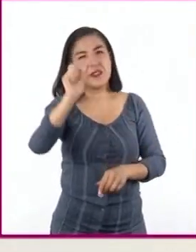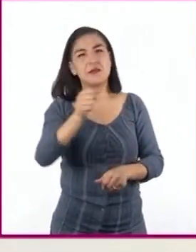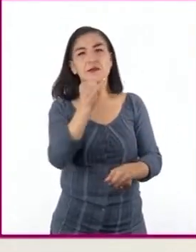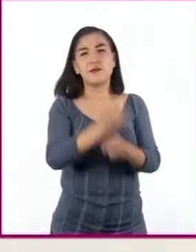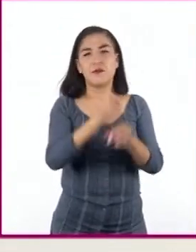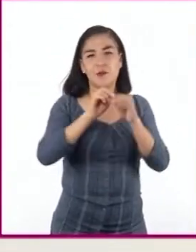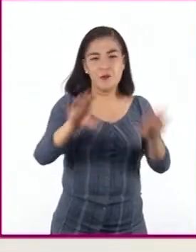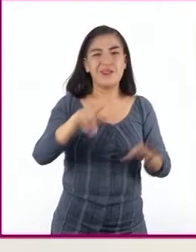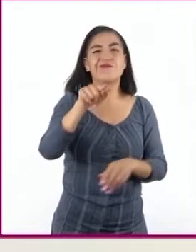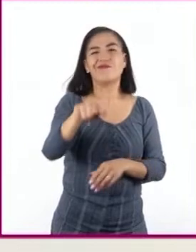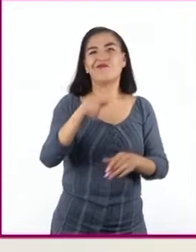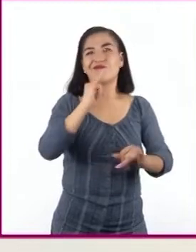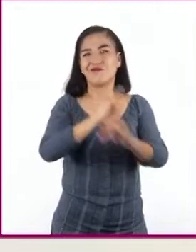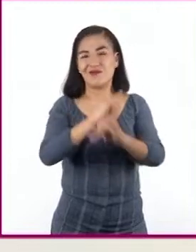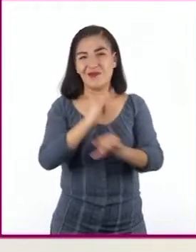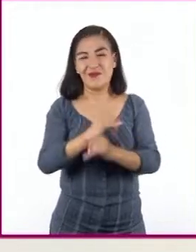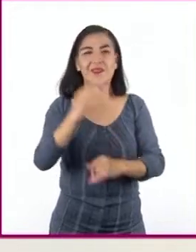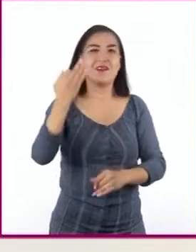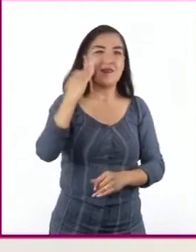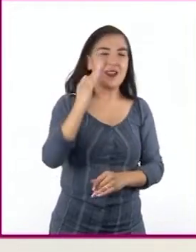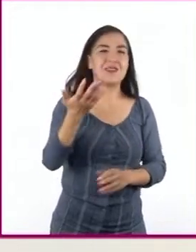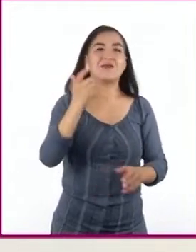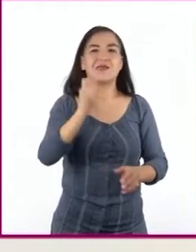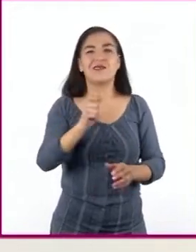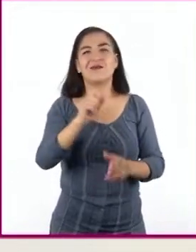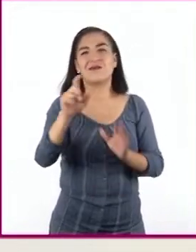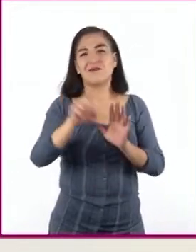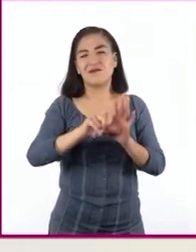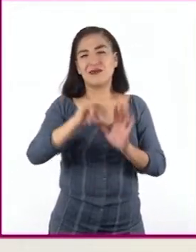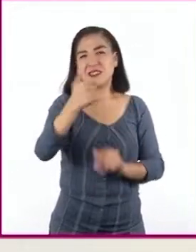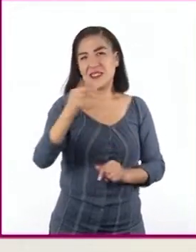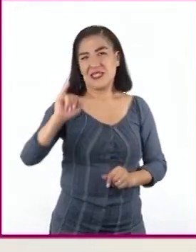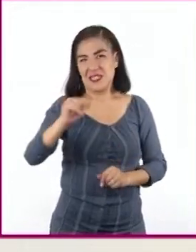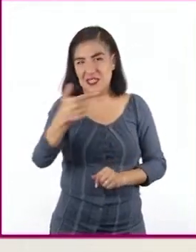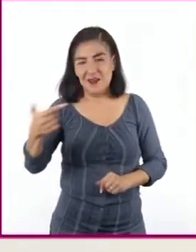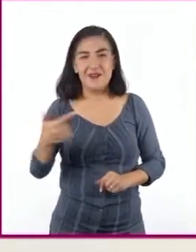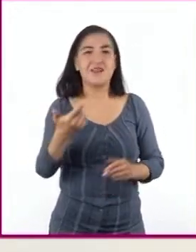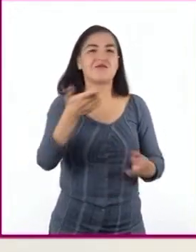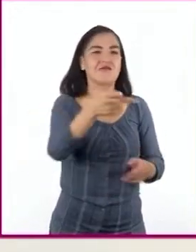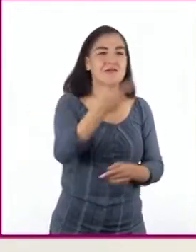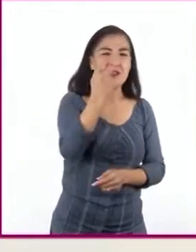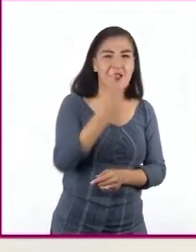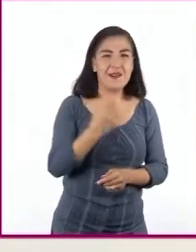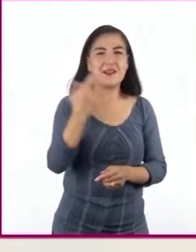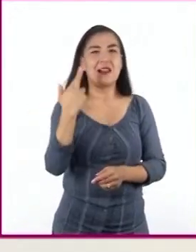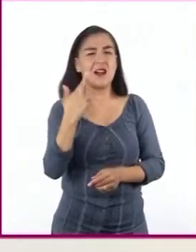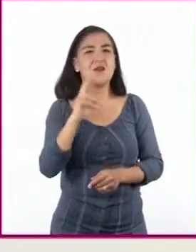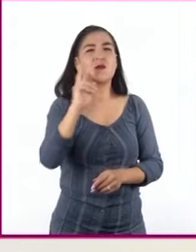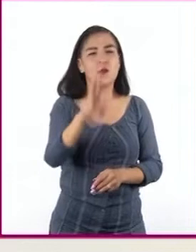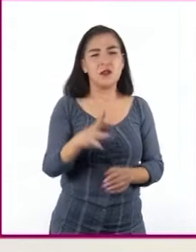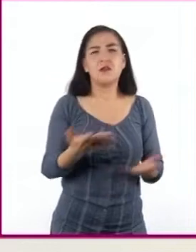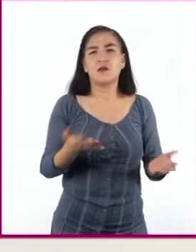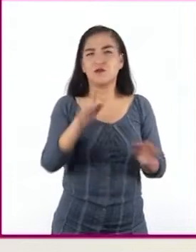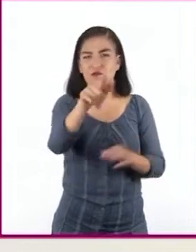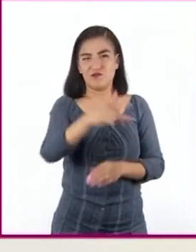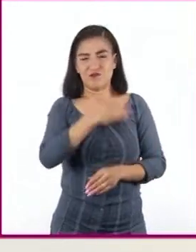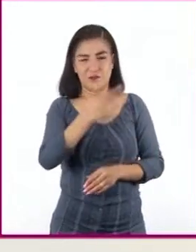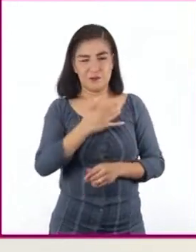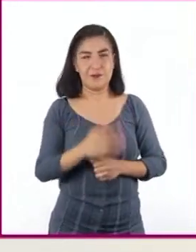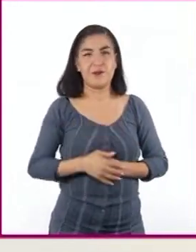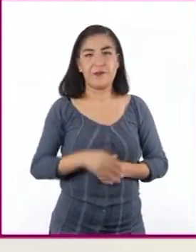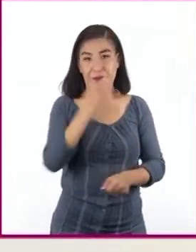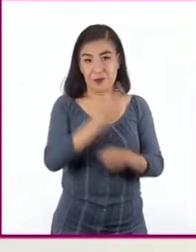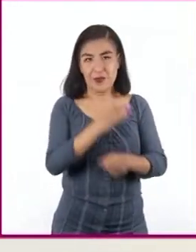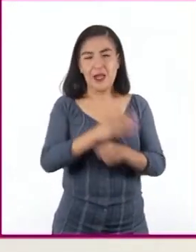las redes sociales y los medios de comunicación. Aprovechemos este espacio para convivir con nuestra